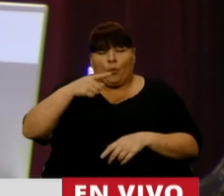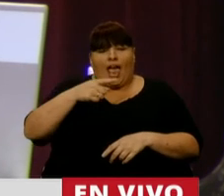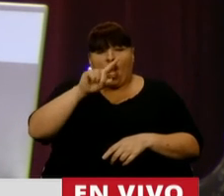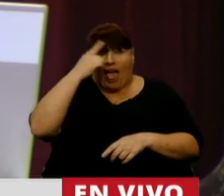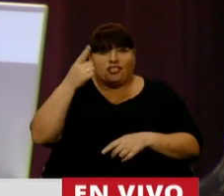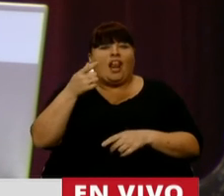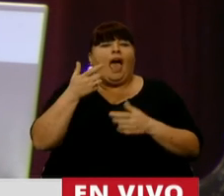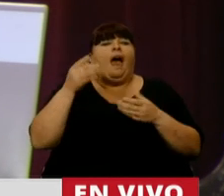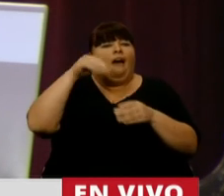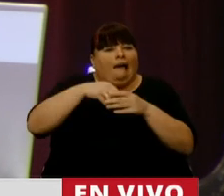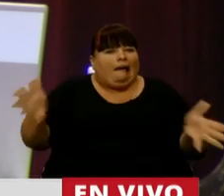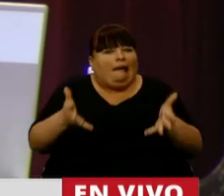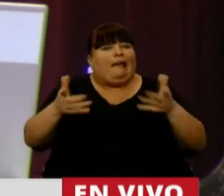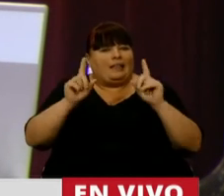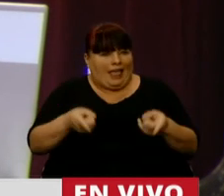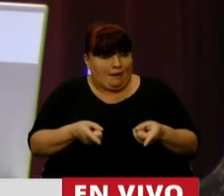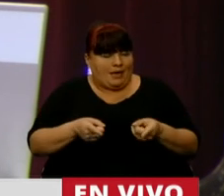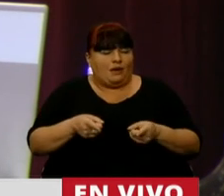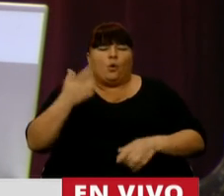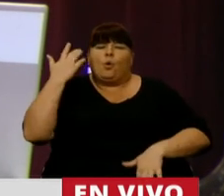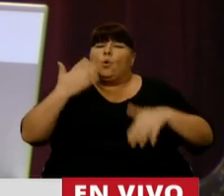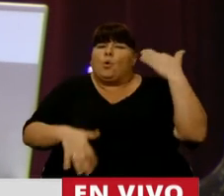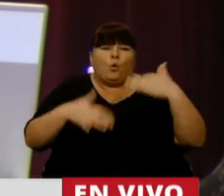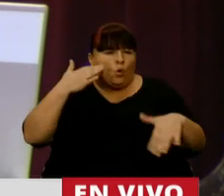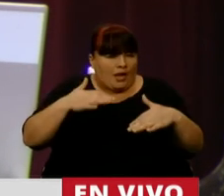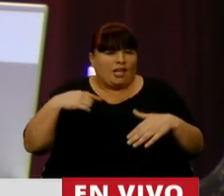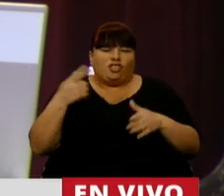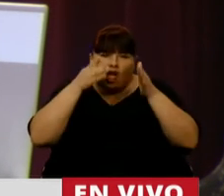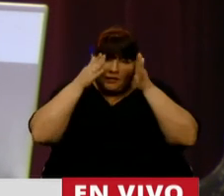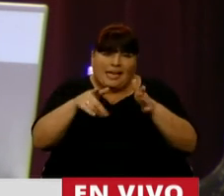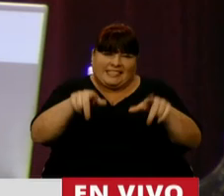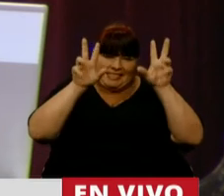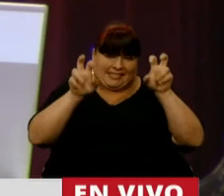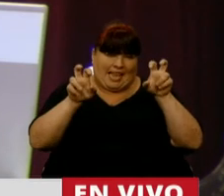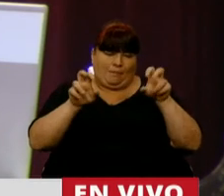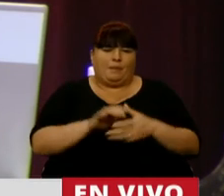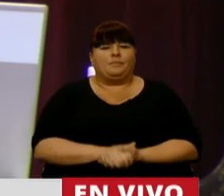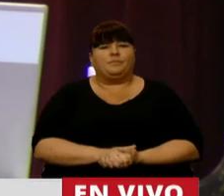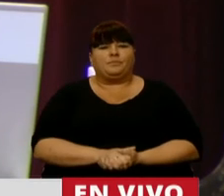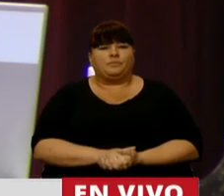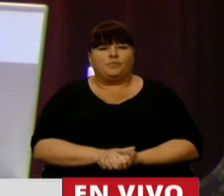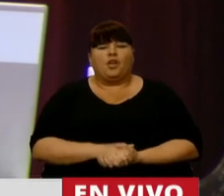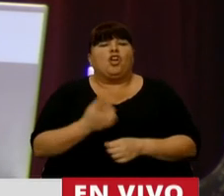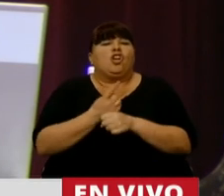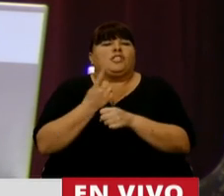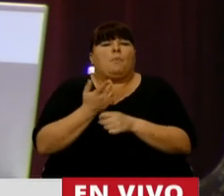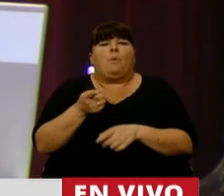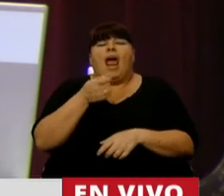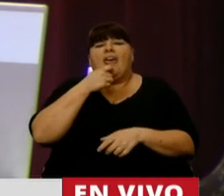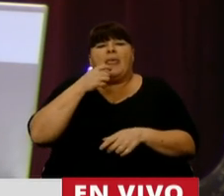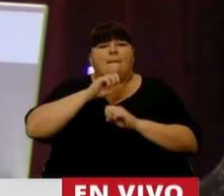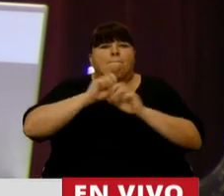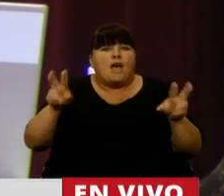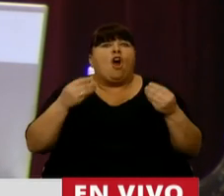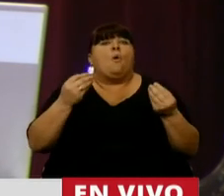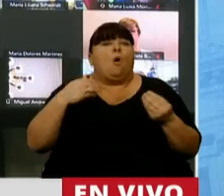y participando de las mismas. Es urgente que nos aboquemos a estos temas, señor presidente. No podemos permitir que se